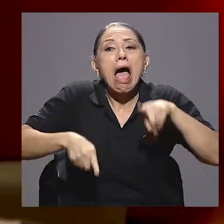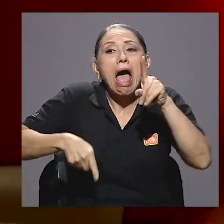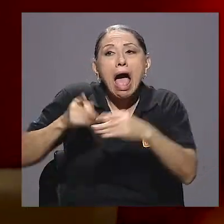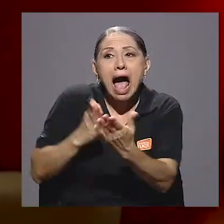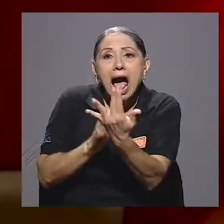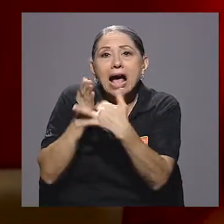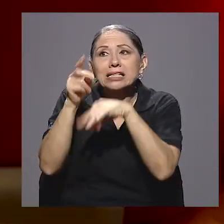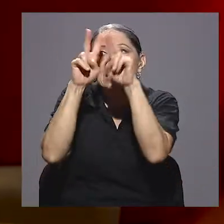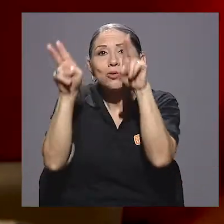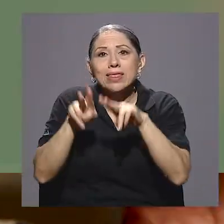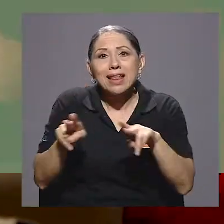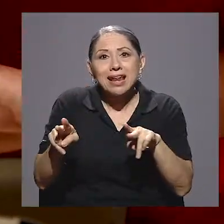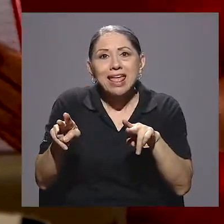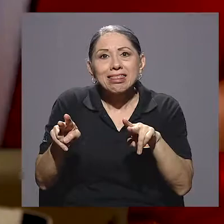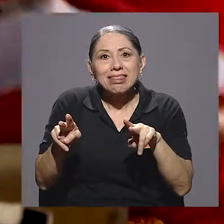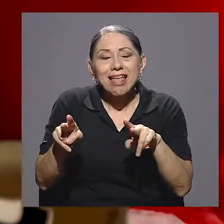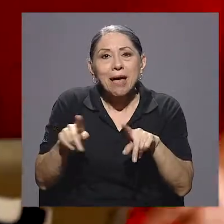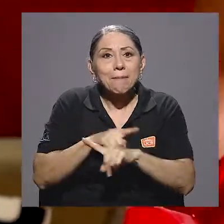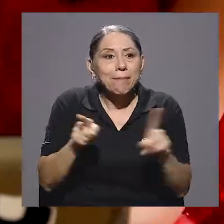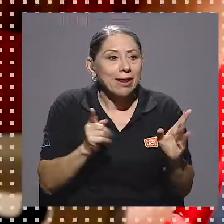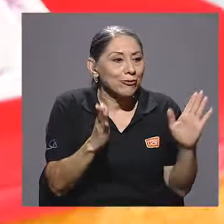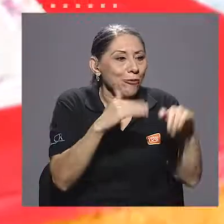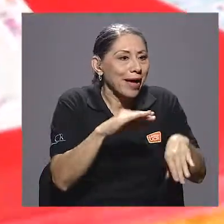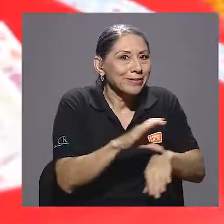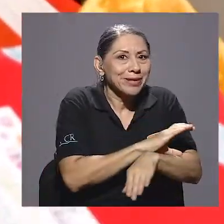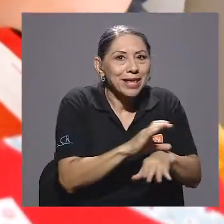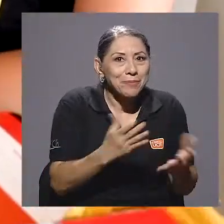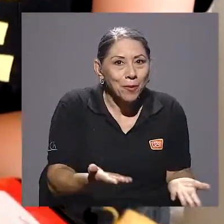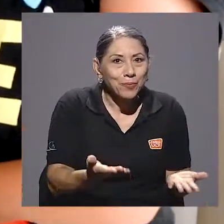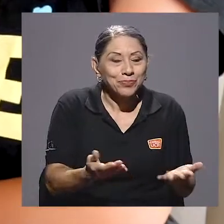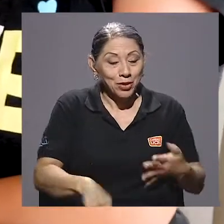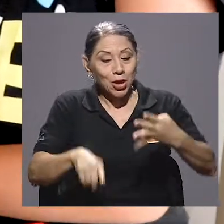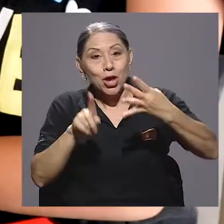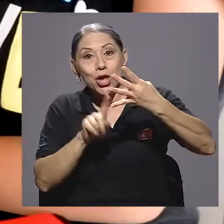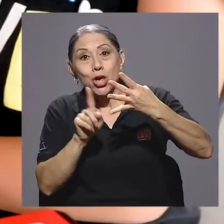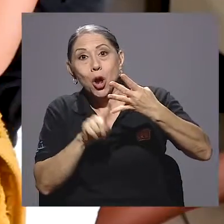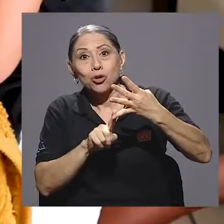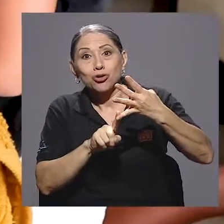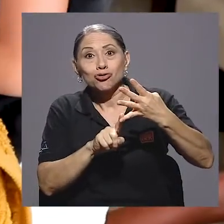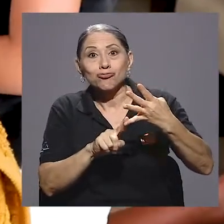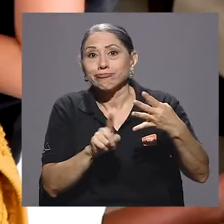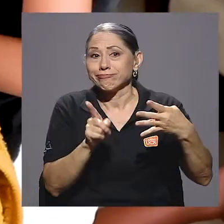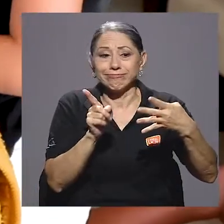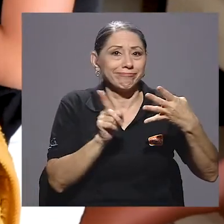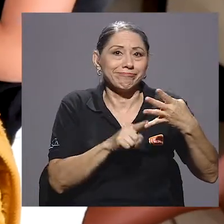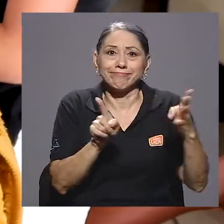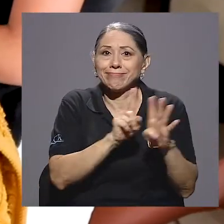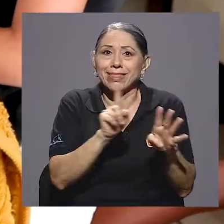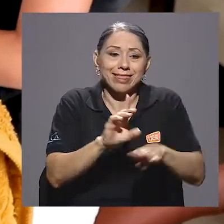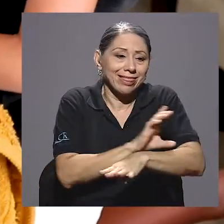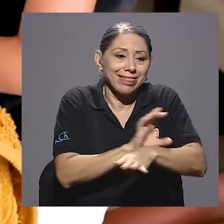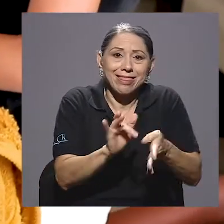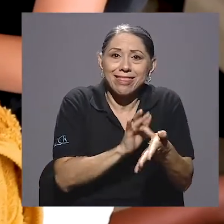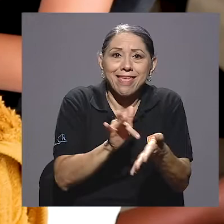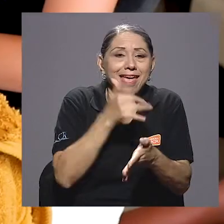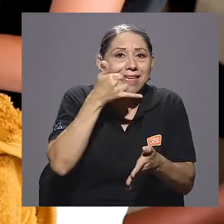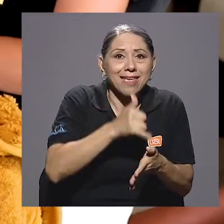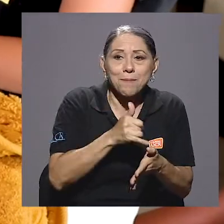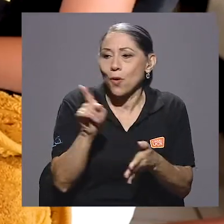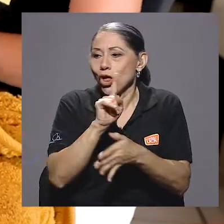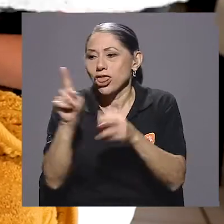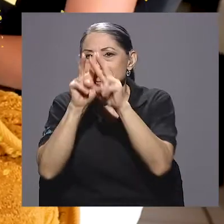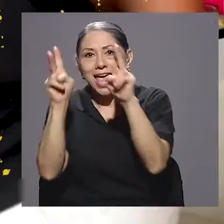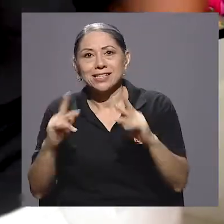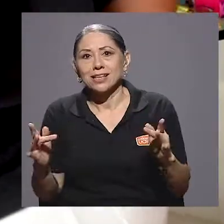acceso a internet aunque fuera móvil pero no tenían equipo, y otros que no tenían ni uno ni otro, ni equipo ni acceso a